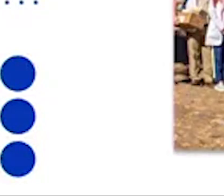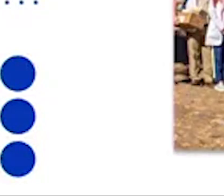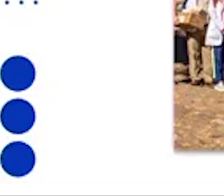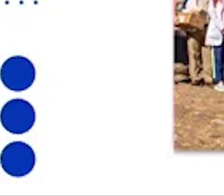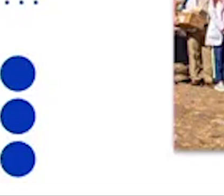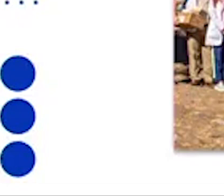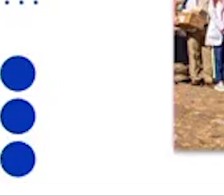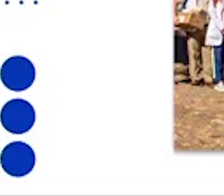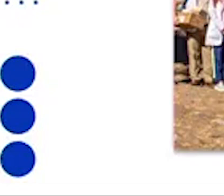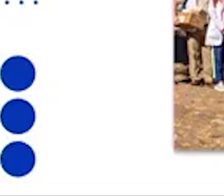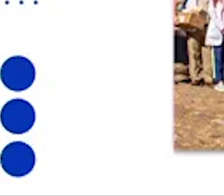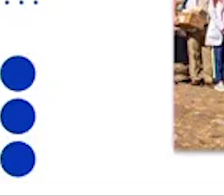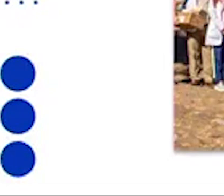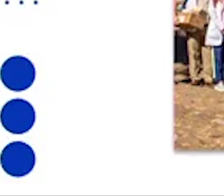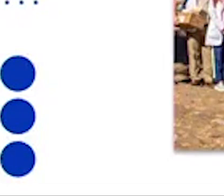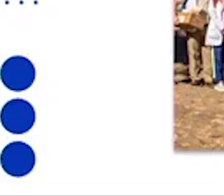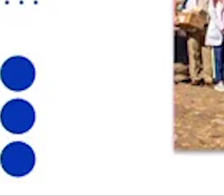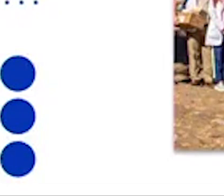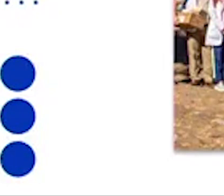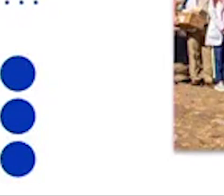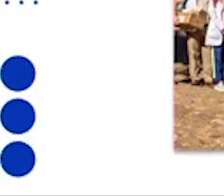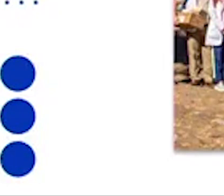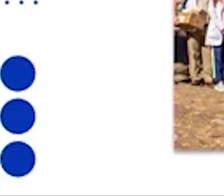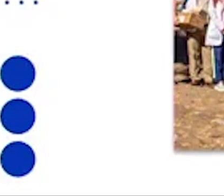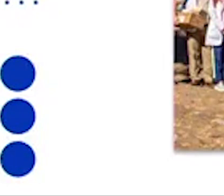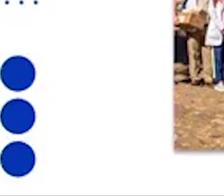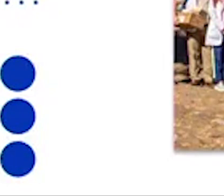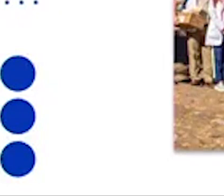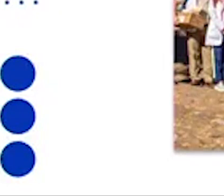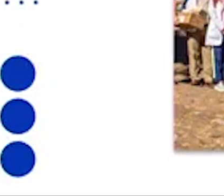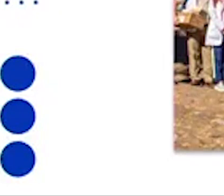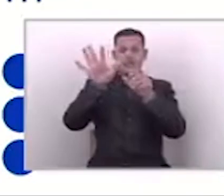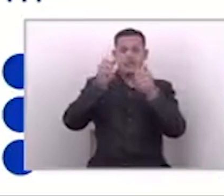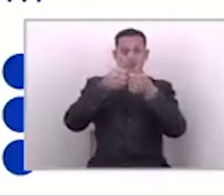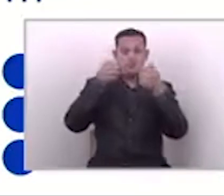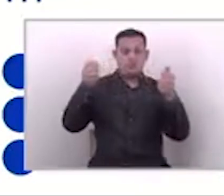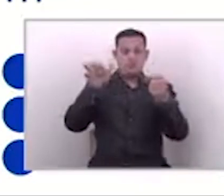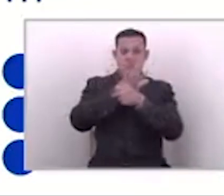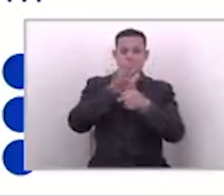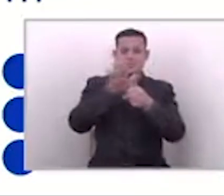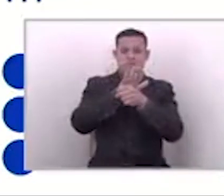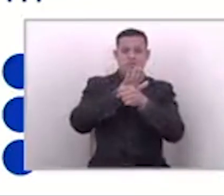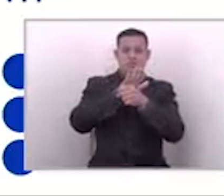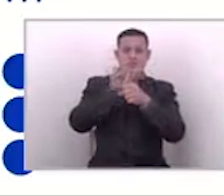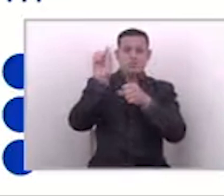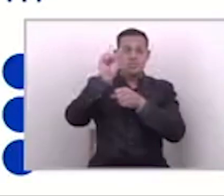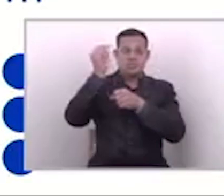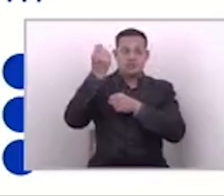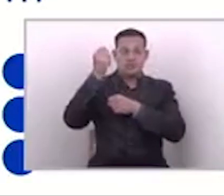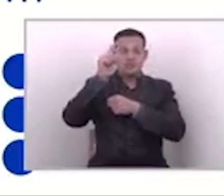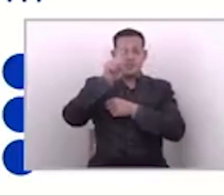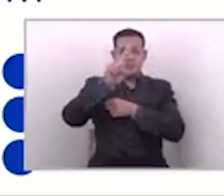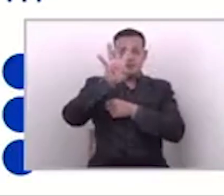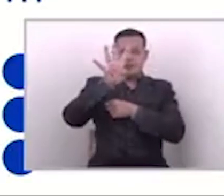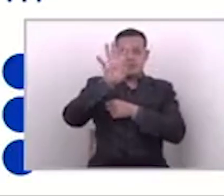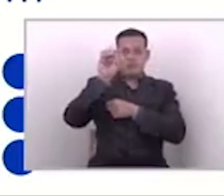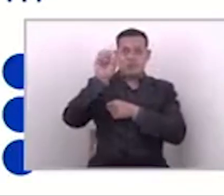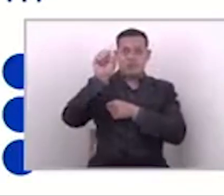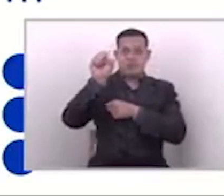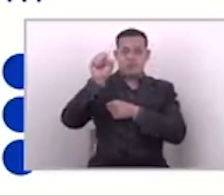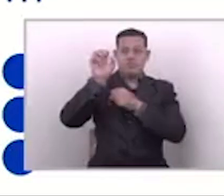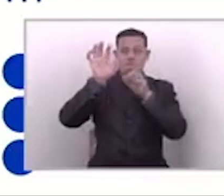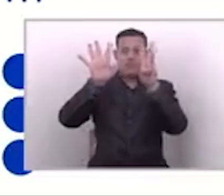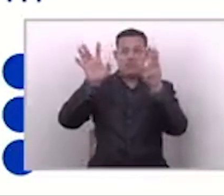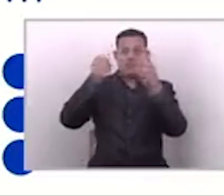detalló que se pretende utilizar 13.31 millones de dólares para el funcionamiento de tres nuevas entidades, el Sistema de